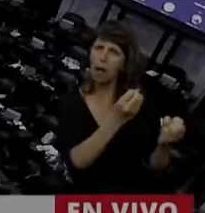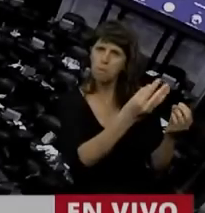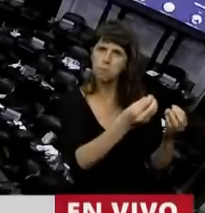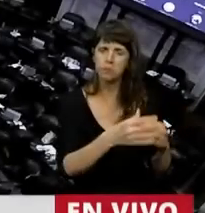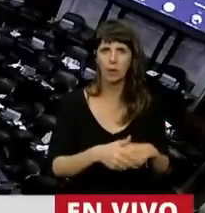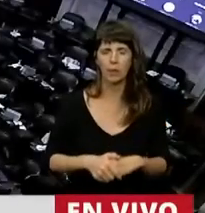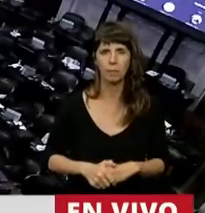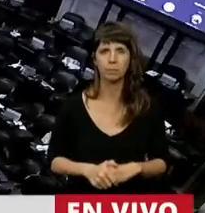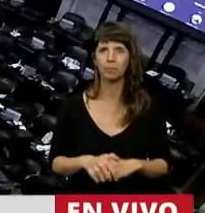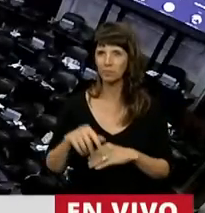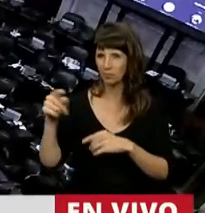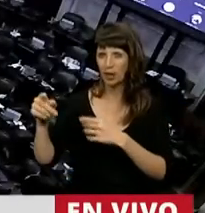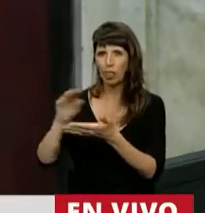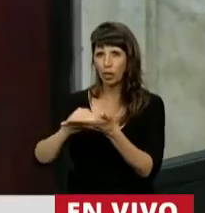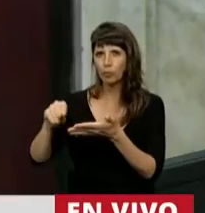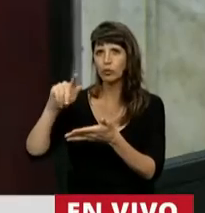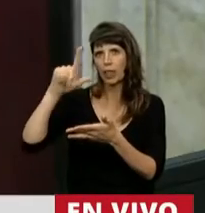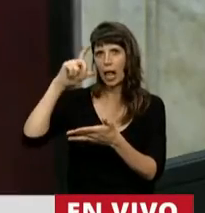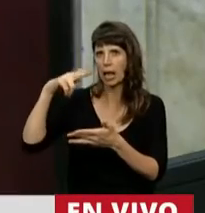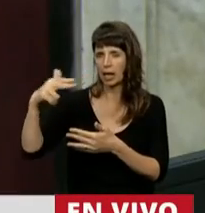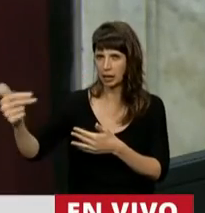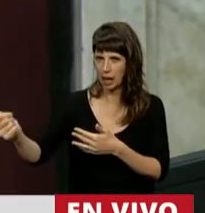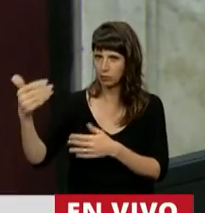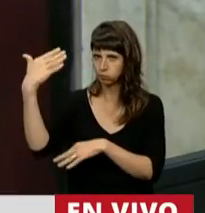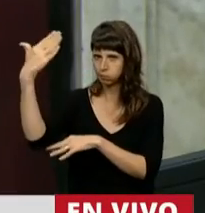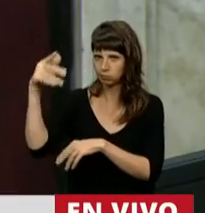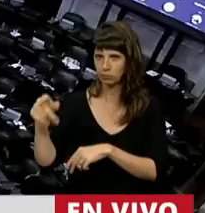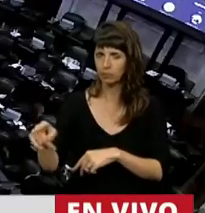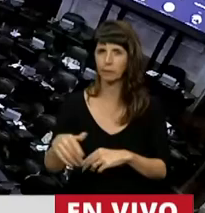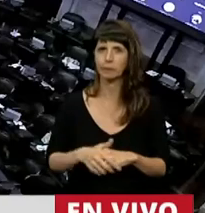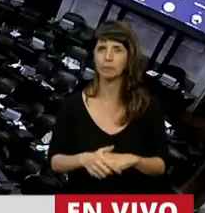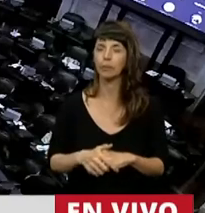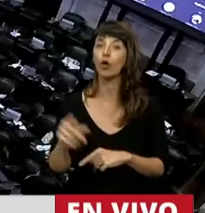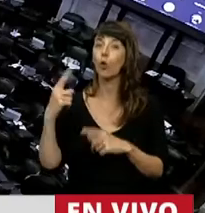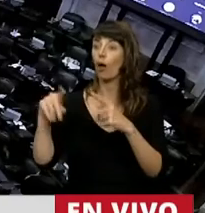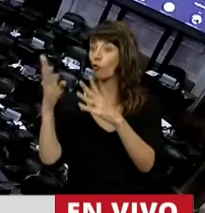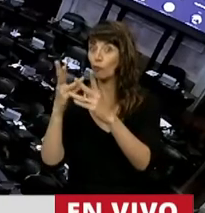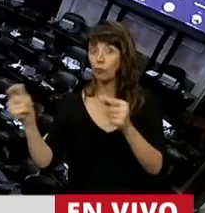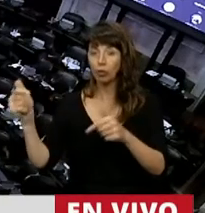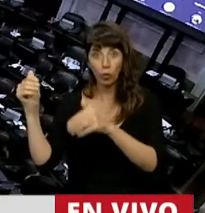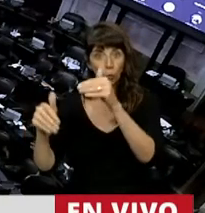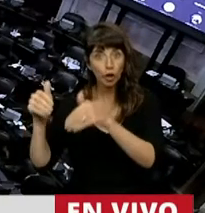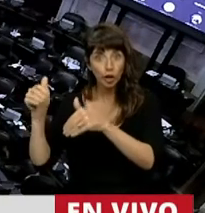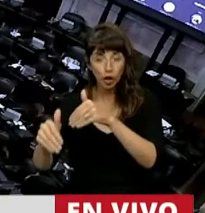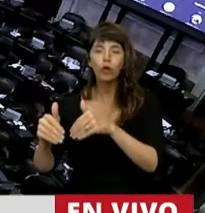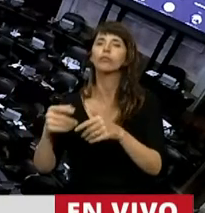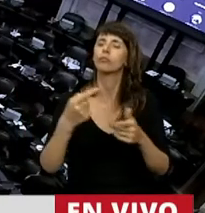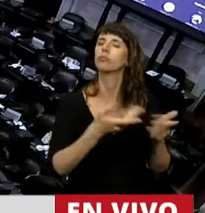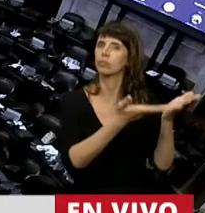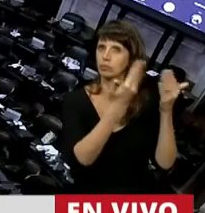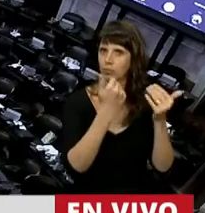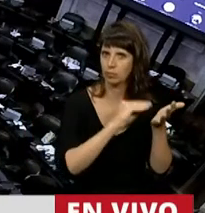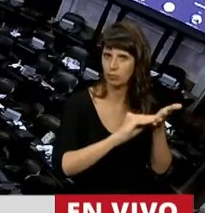Sigue entonces la diputada Elena en el uso de la palabra. Cuando terminemos la votación, lo escuchamos al diputado